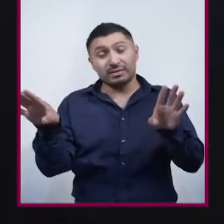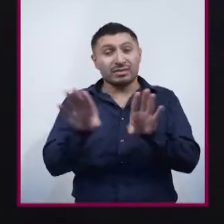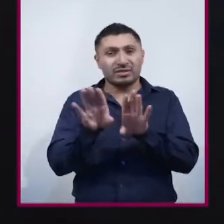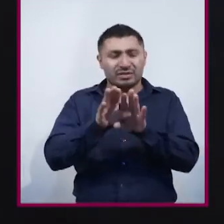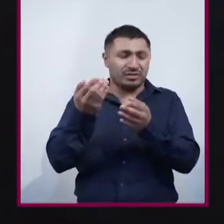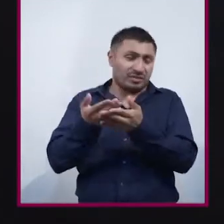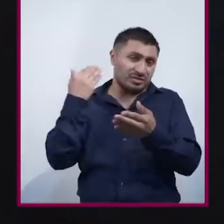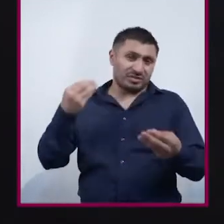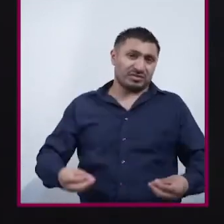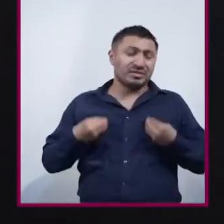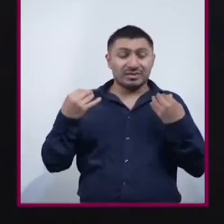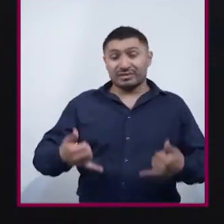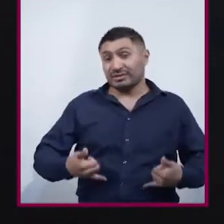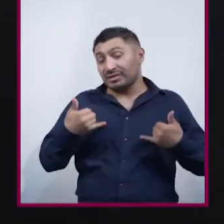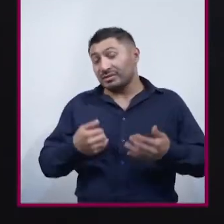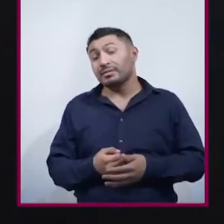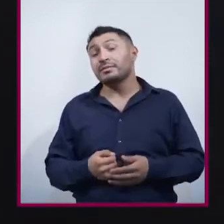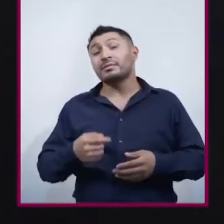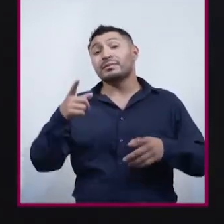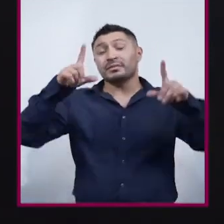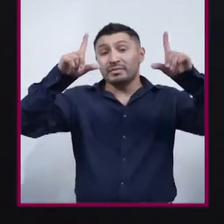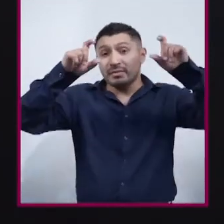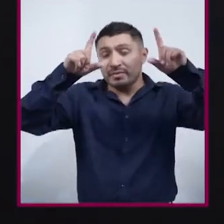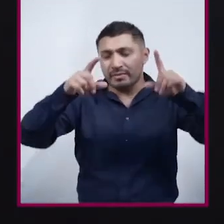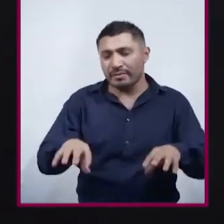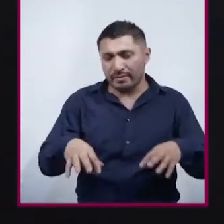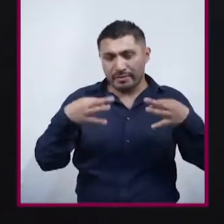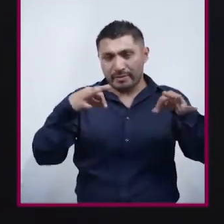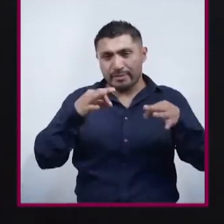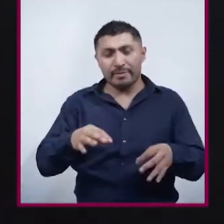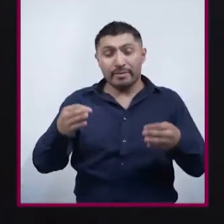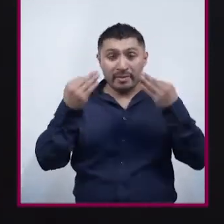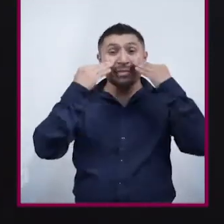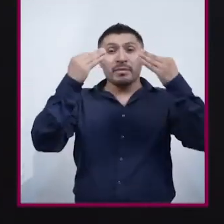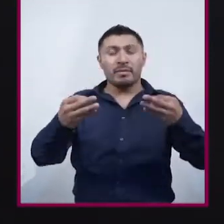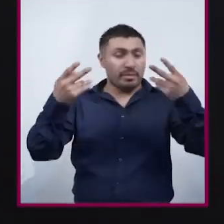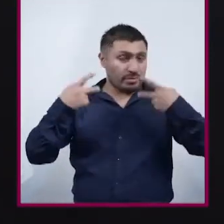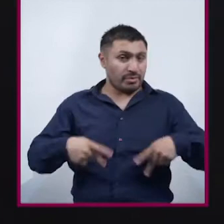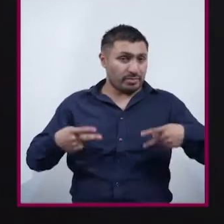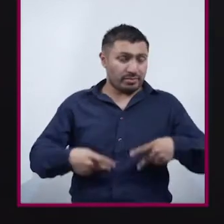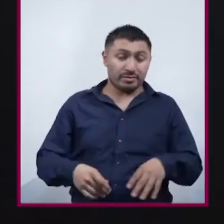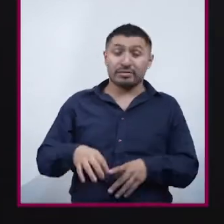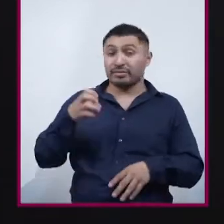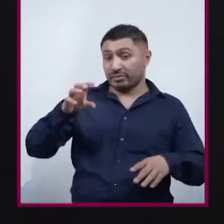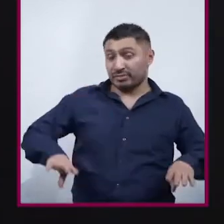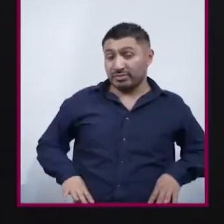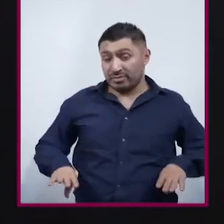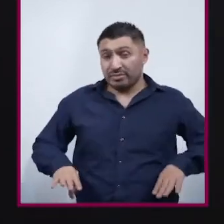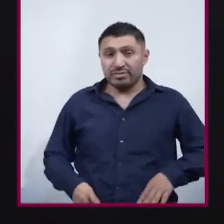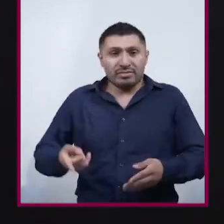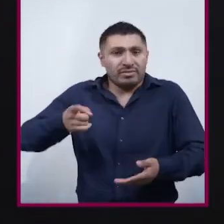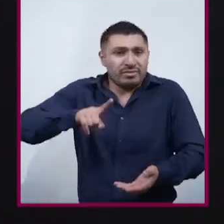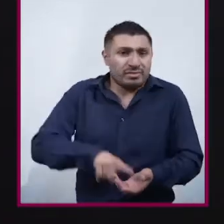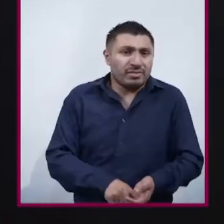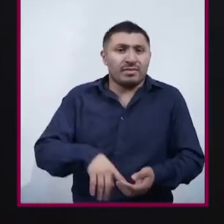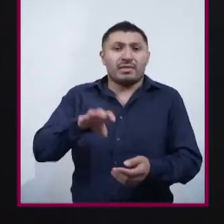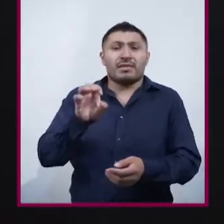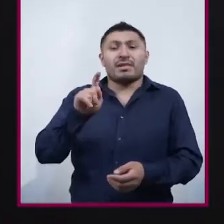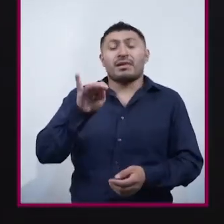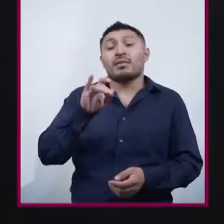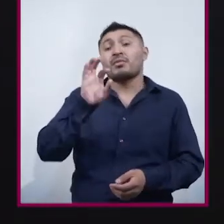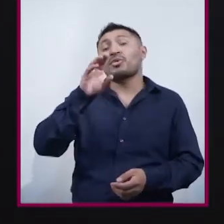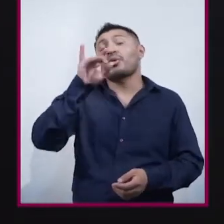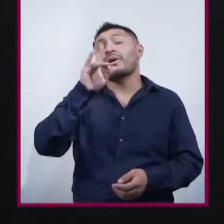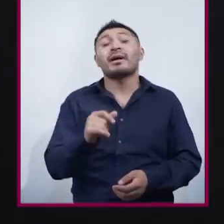joven? Un documento fotográfico es el testimonio de un individuo. Esta característica está contenida en